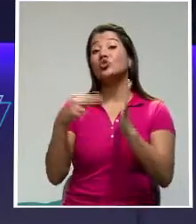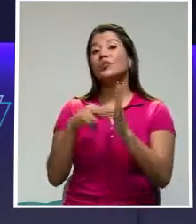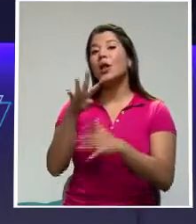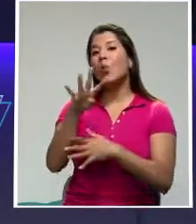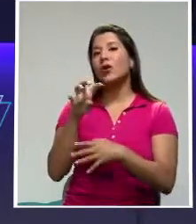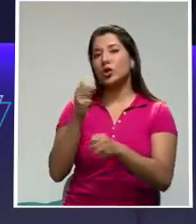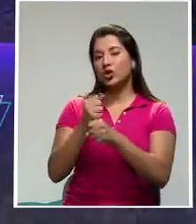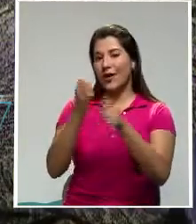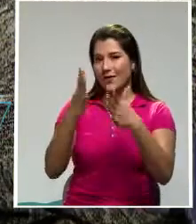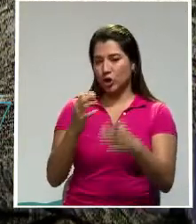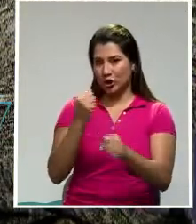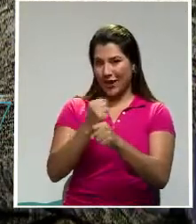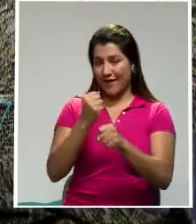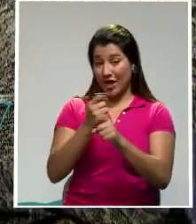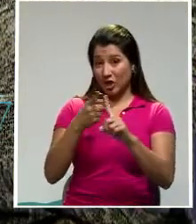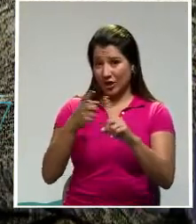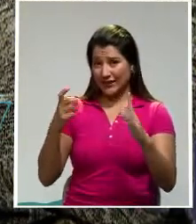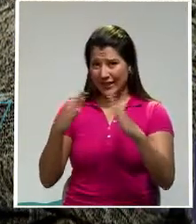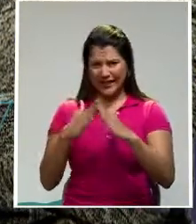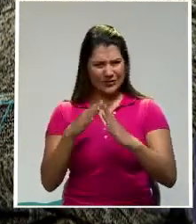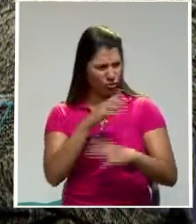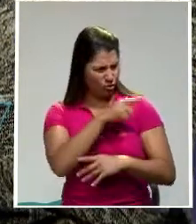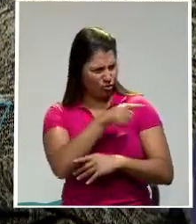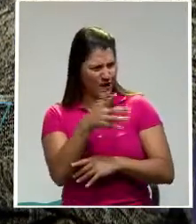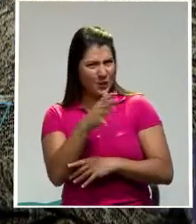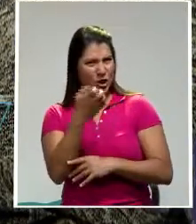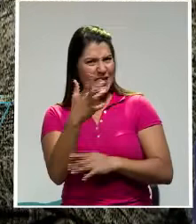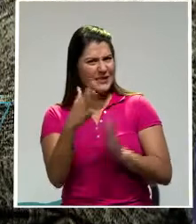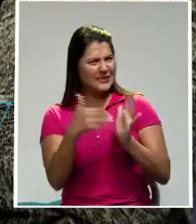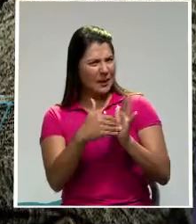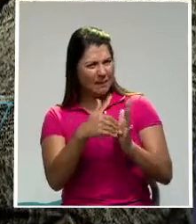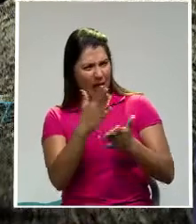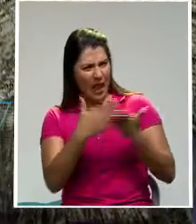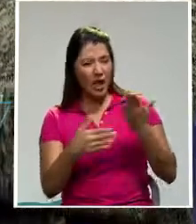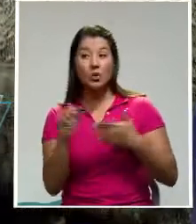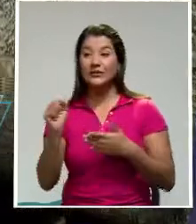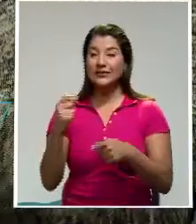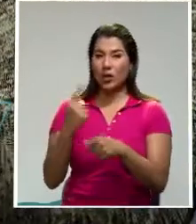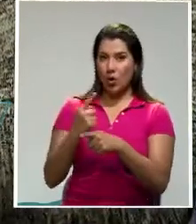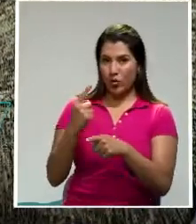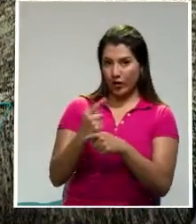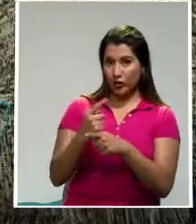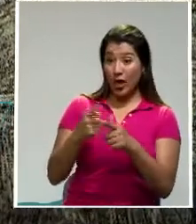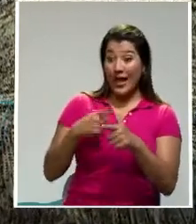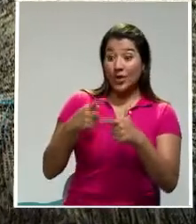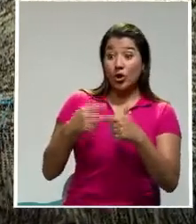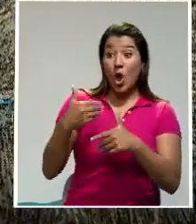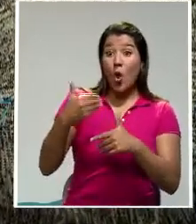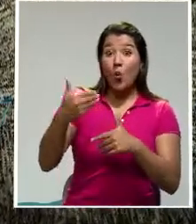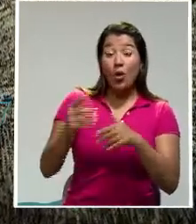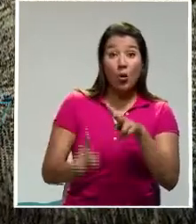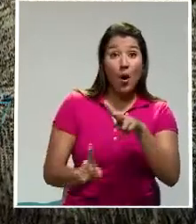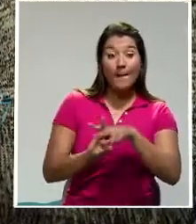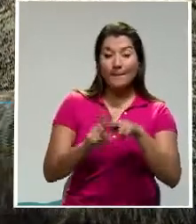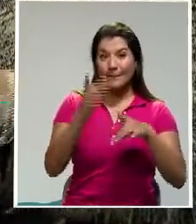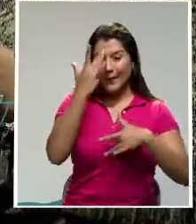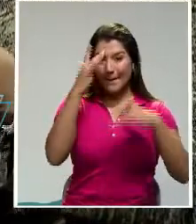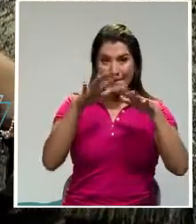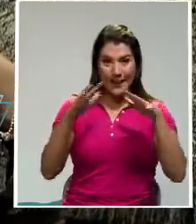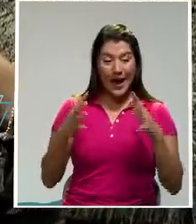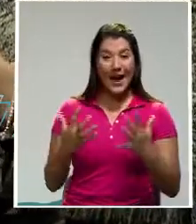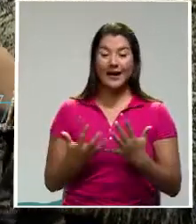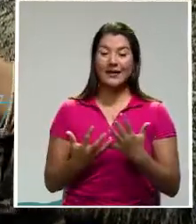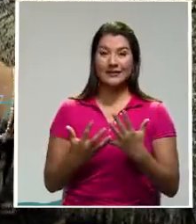teletrabajo. De 15.000 y pico. Sí, exactamente. Entonces, cuando viene la pandemia, de